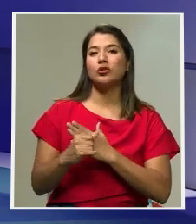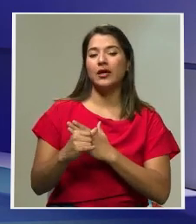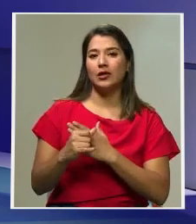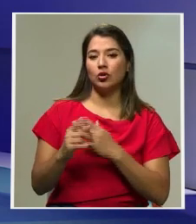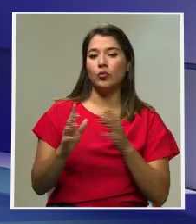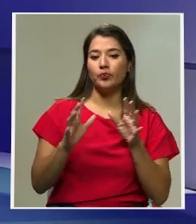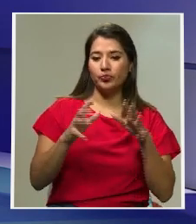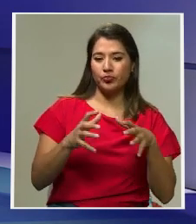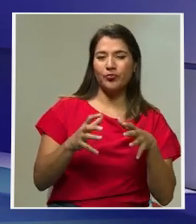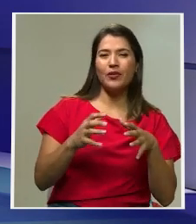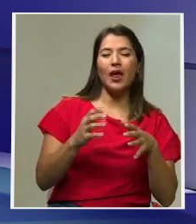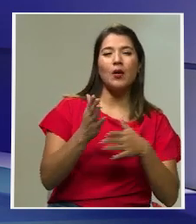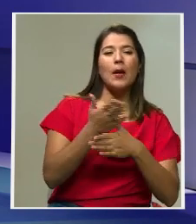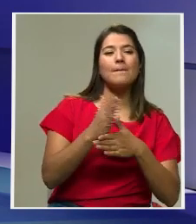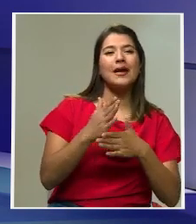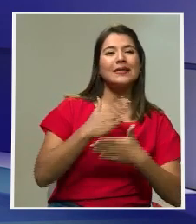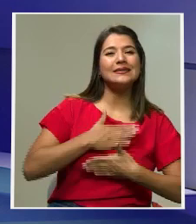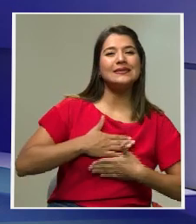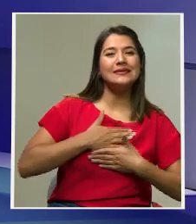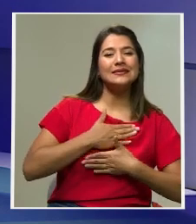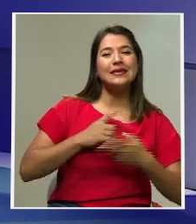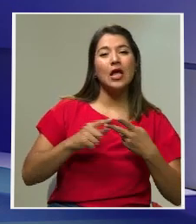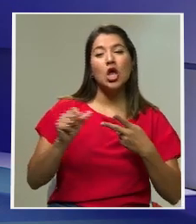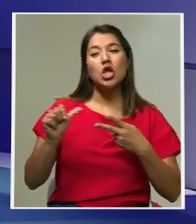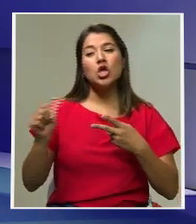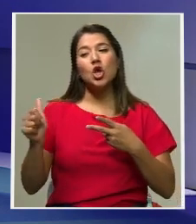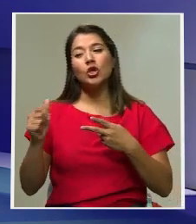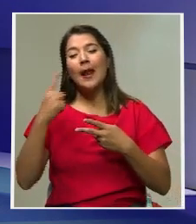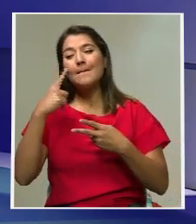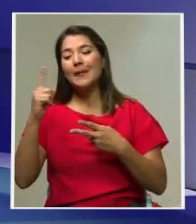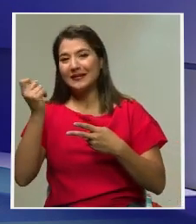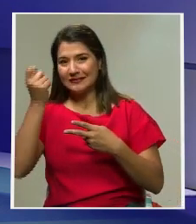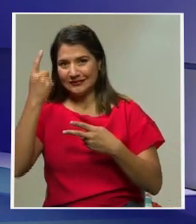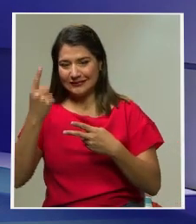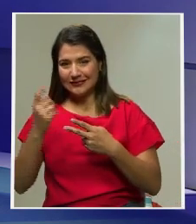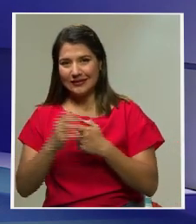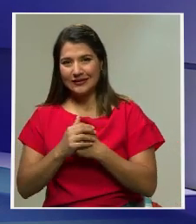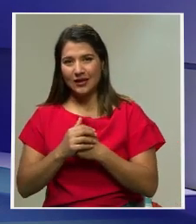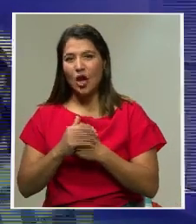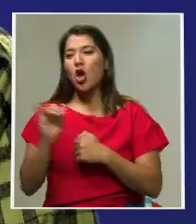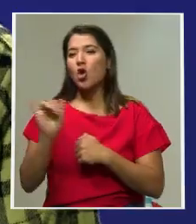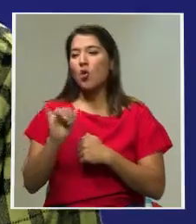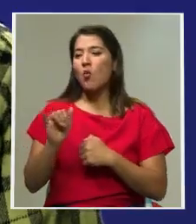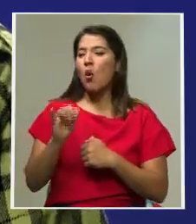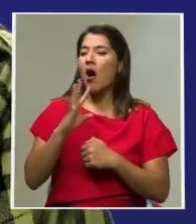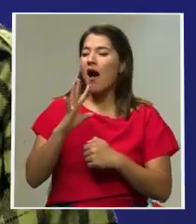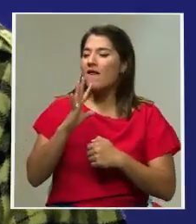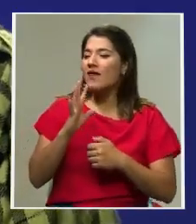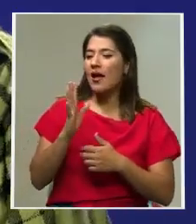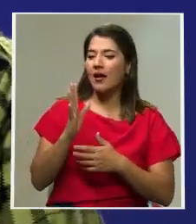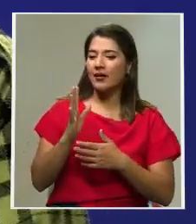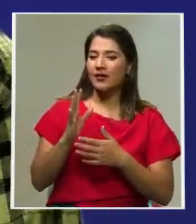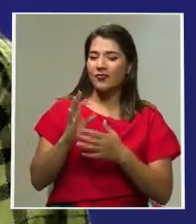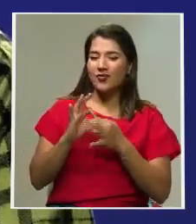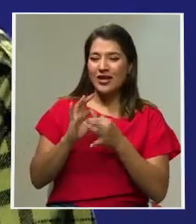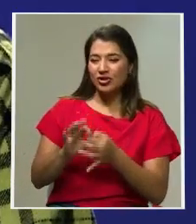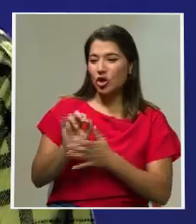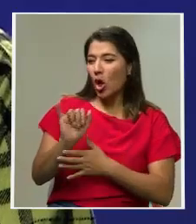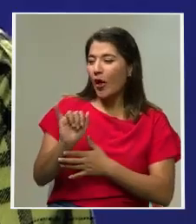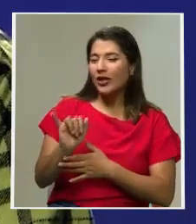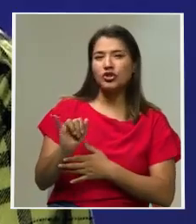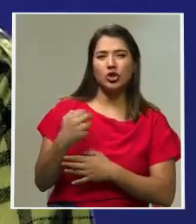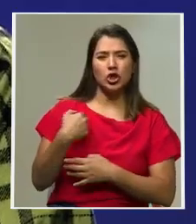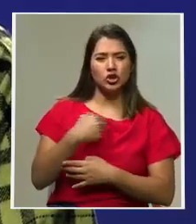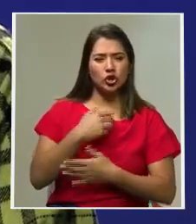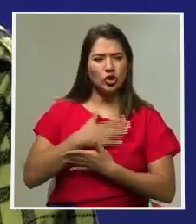pulsión lúdica y una pulsión interpretativa, ¿no? Como que la idea era hablar de eso que disfrutamos tanto, hablar de eso que despierta en todos nosotros y